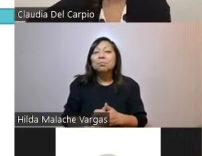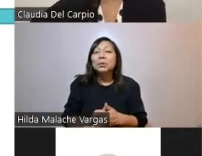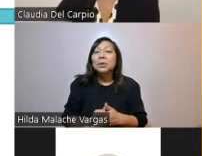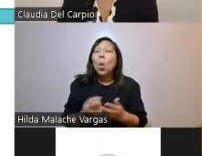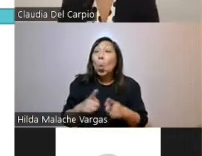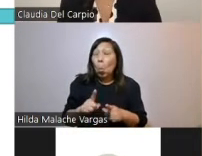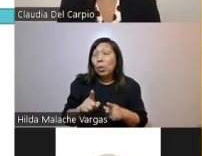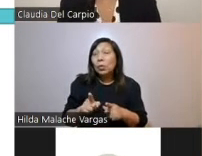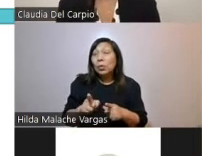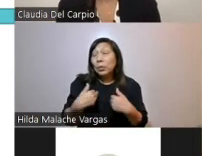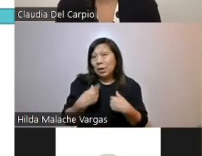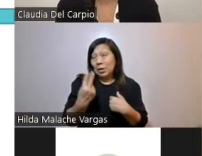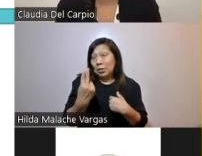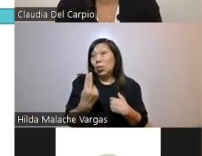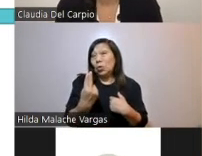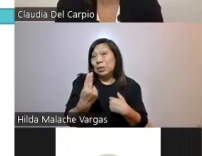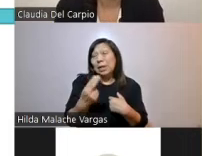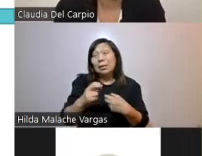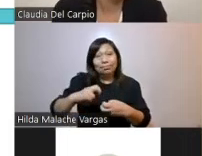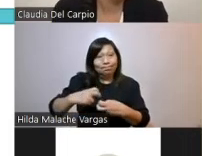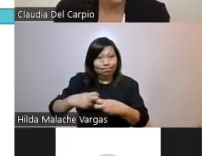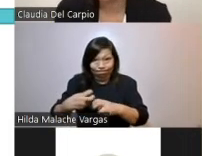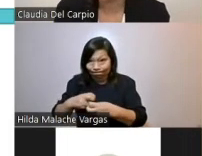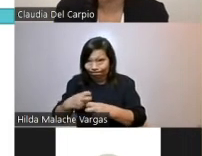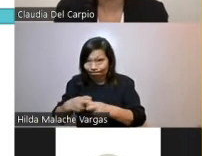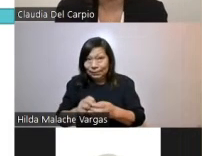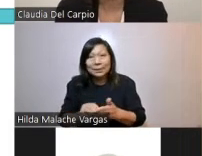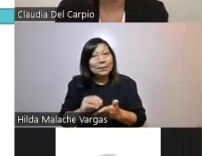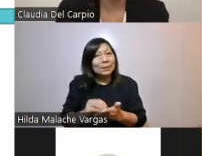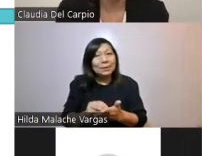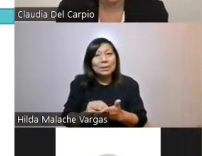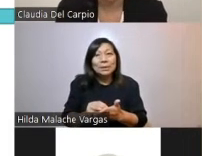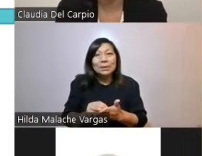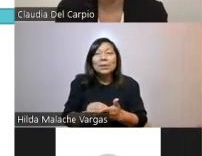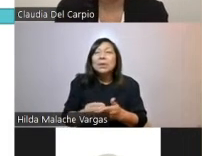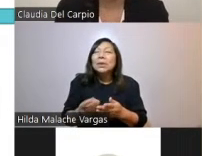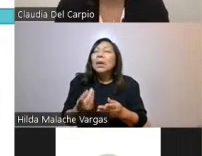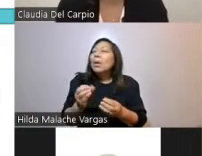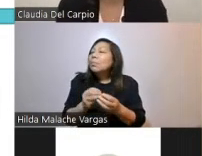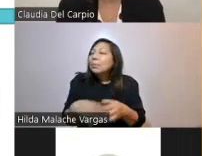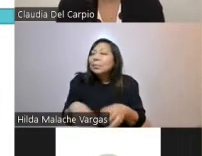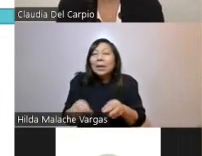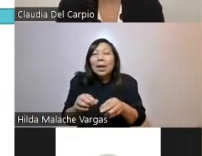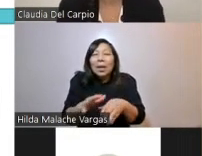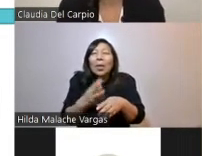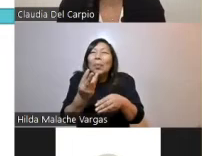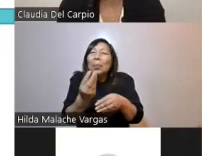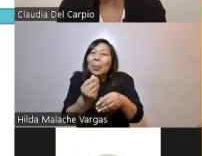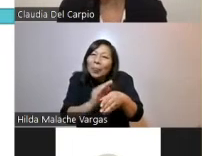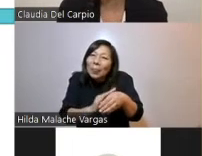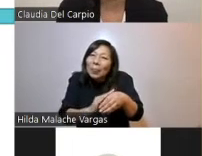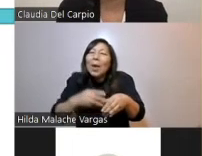Durante el sexo, el principal ingrediente es la lubricación. Especialmente en